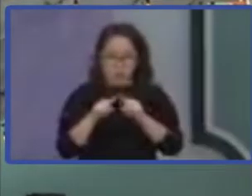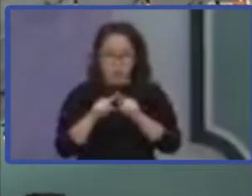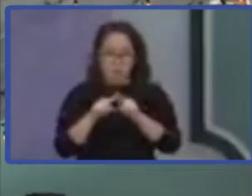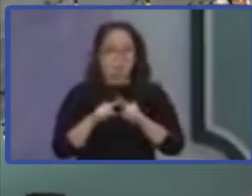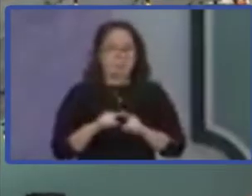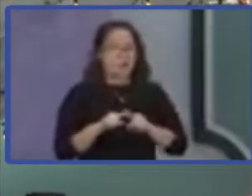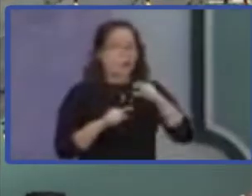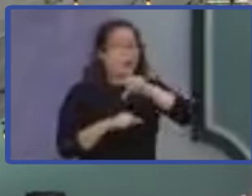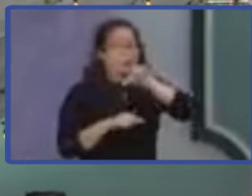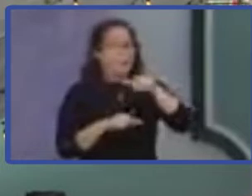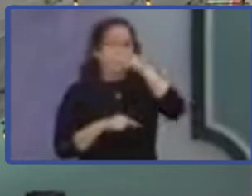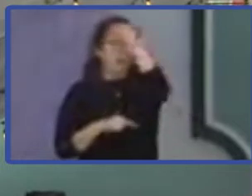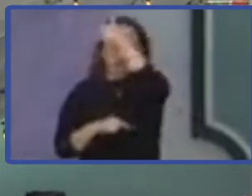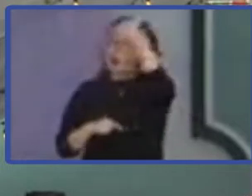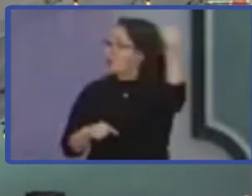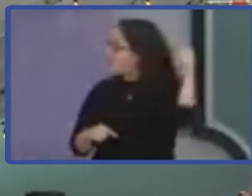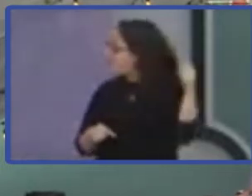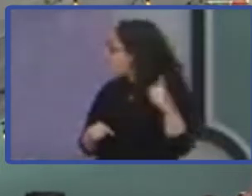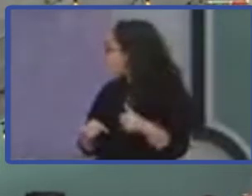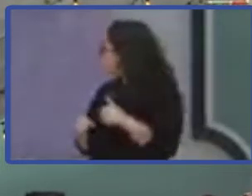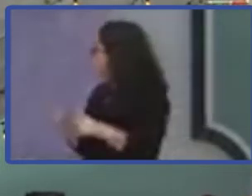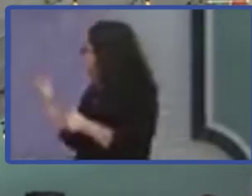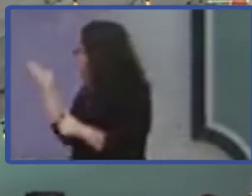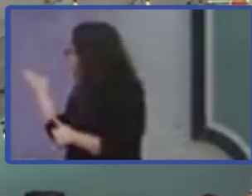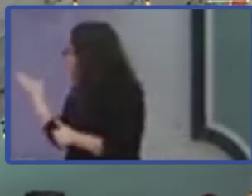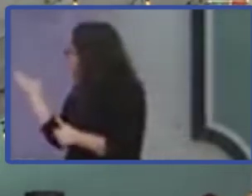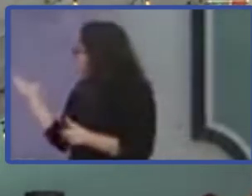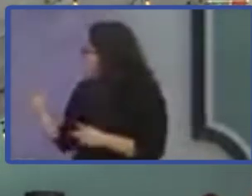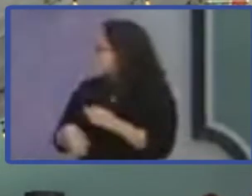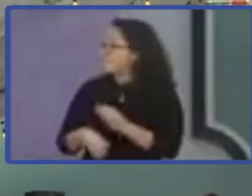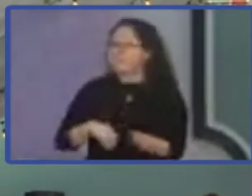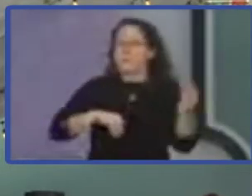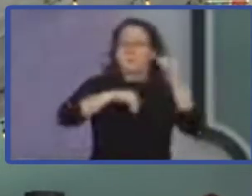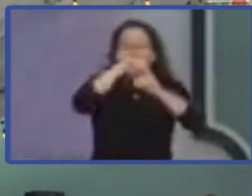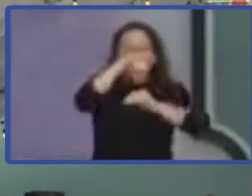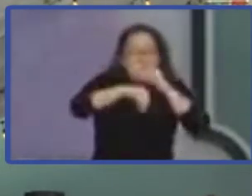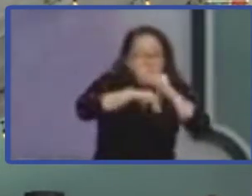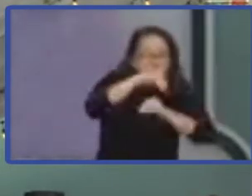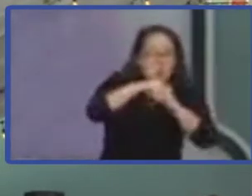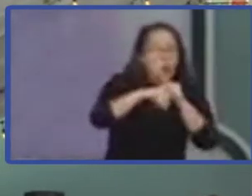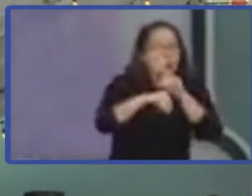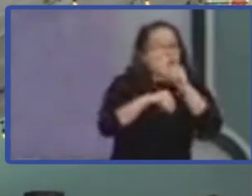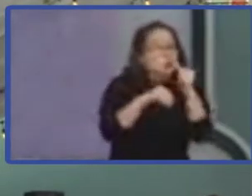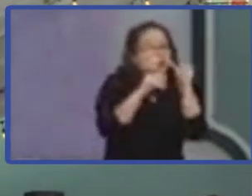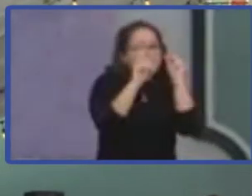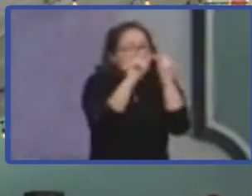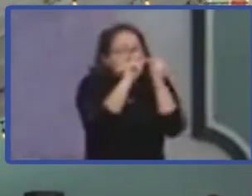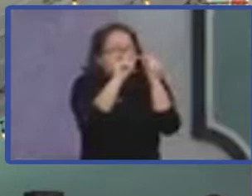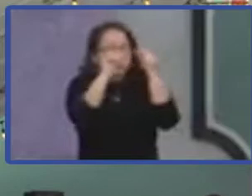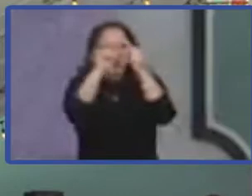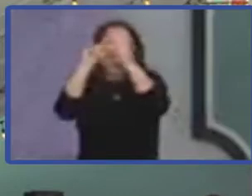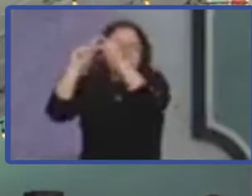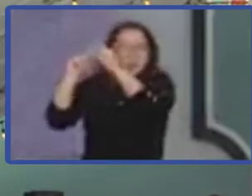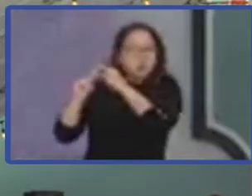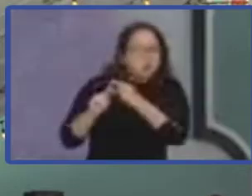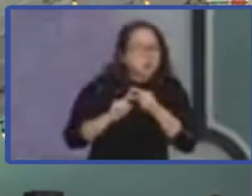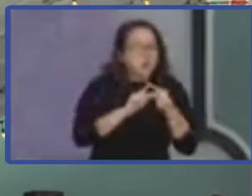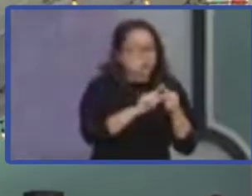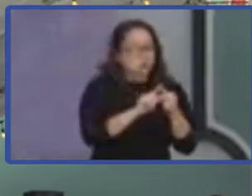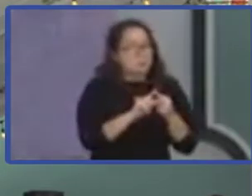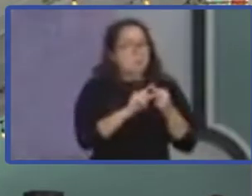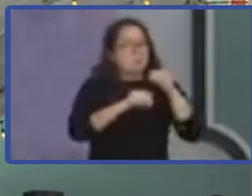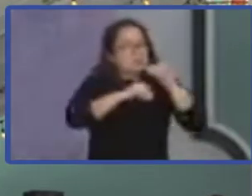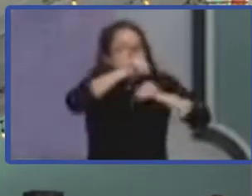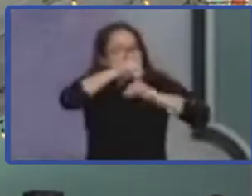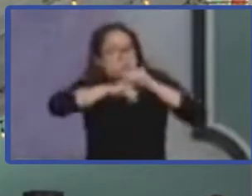de los lados que quedan pone uno unos triangulitos que se ven acá y después más triangulitos. Aquí se puede